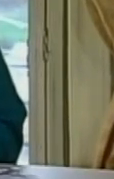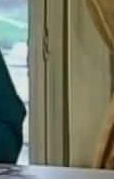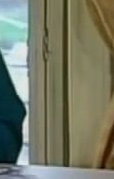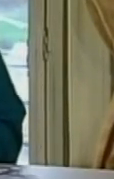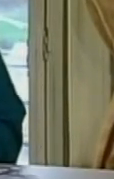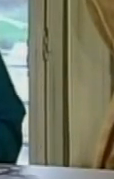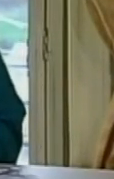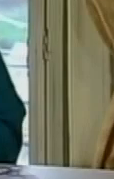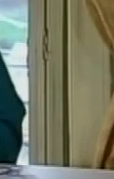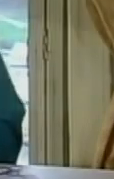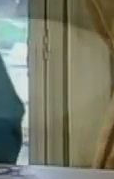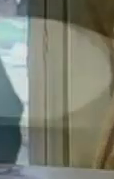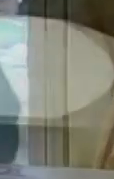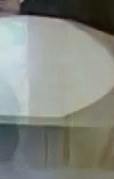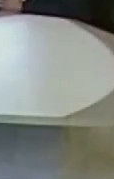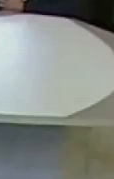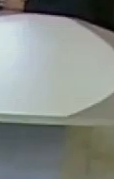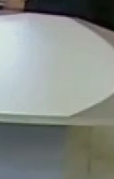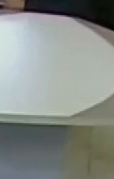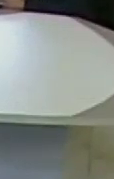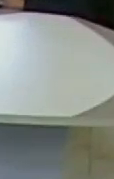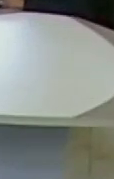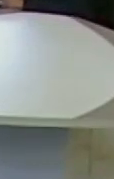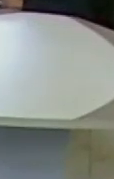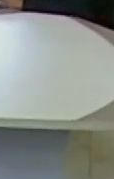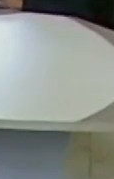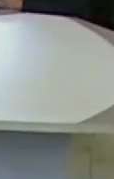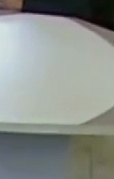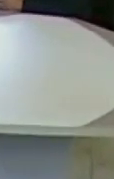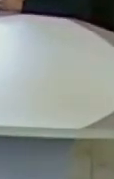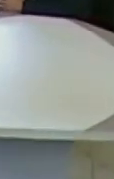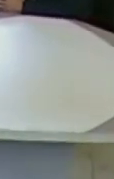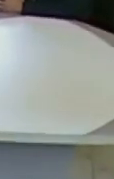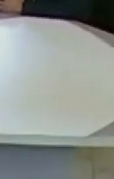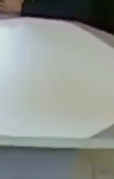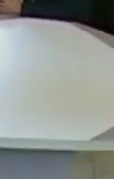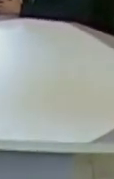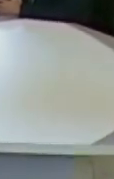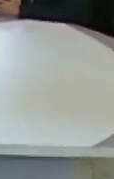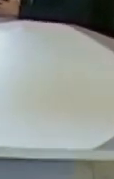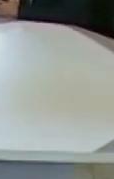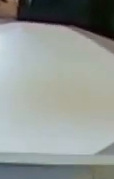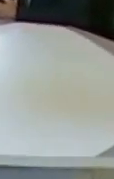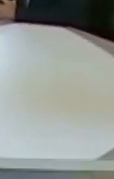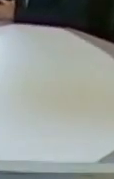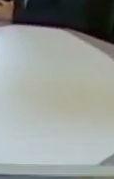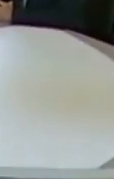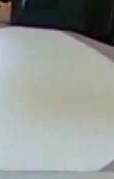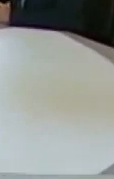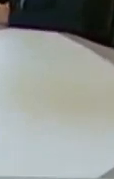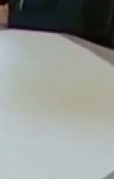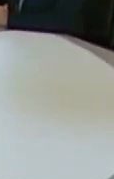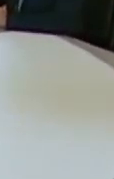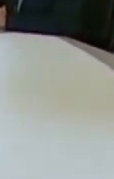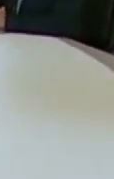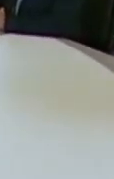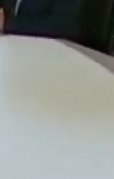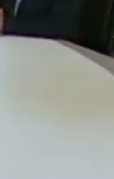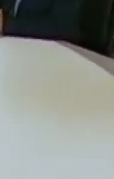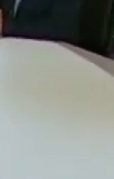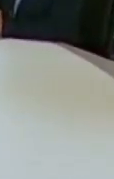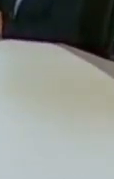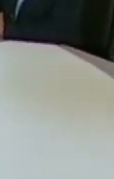profesor Aristóbulo Isturiz, a todo el gremio magisterial de educación media de los liceos. Un abrazo